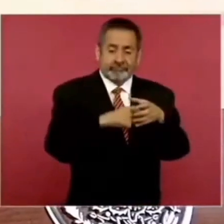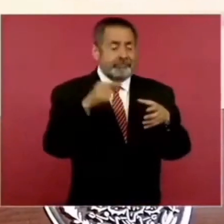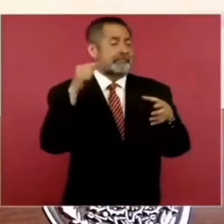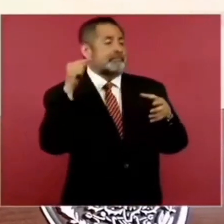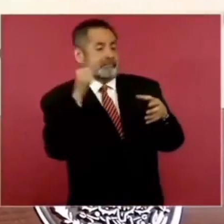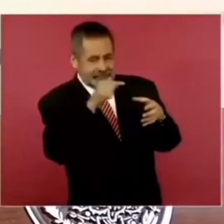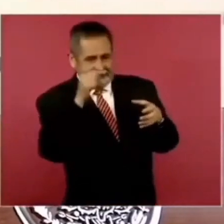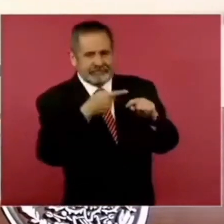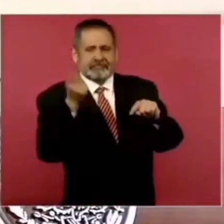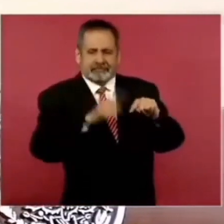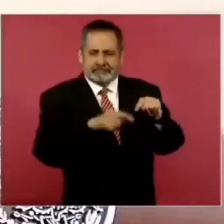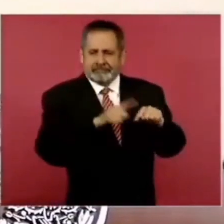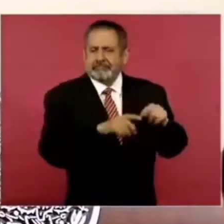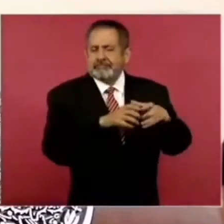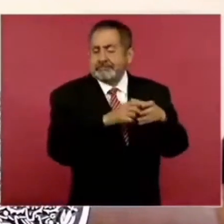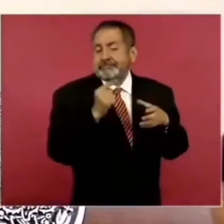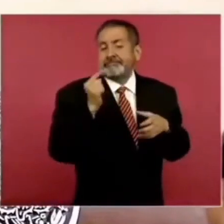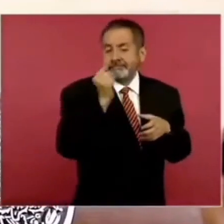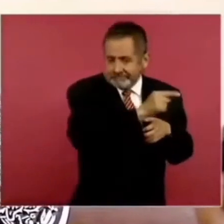de los de arriba